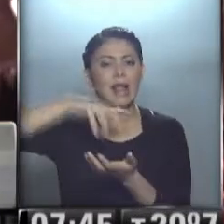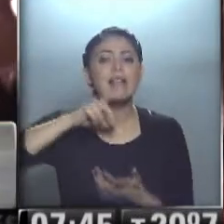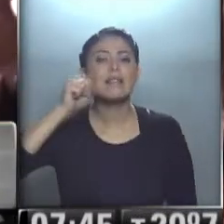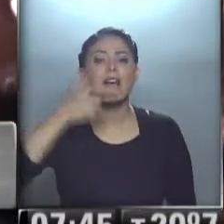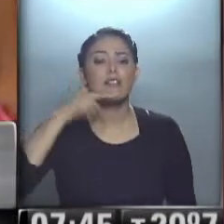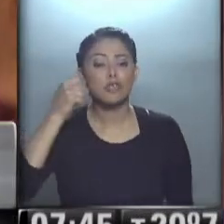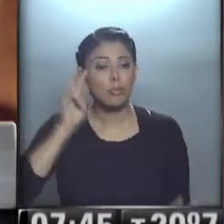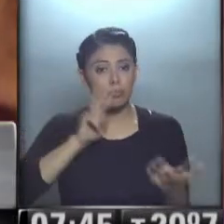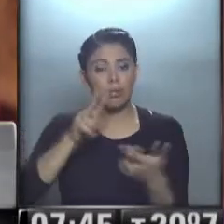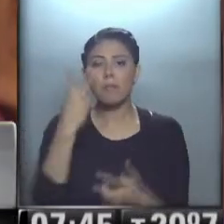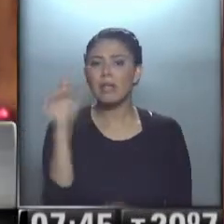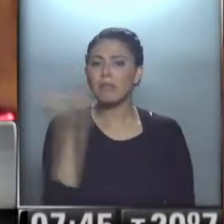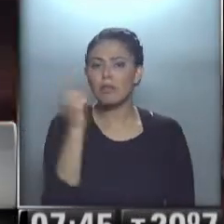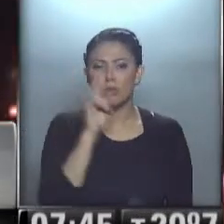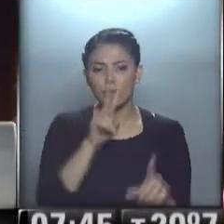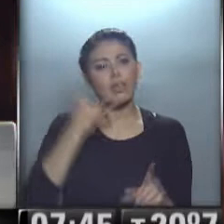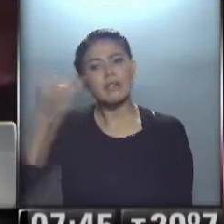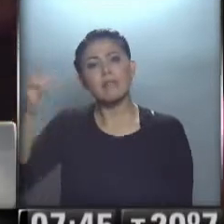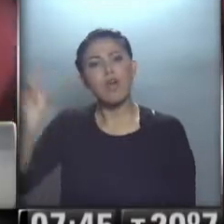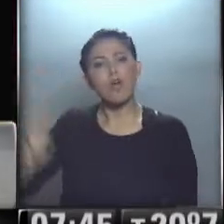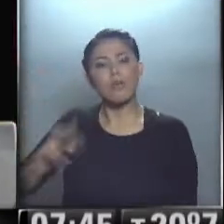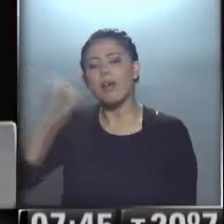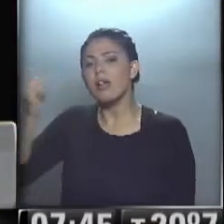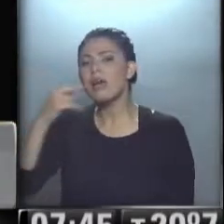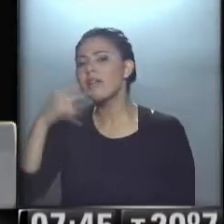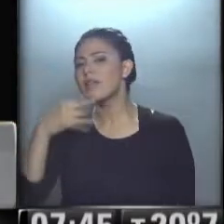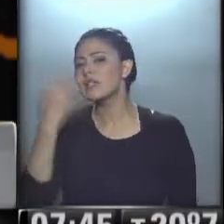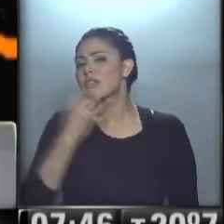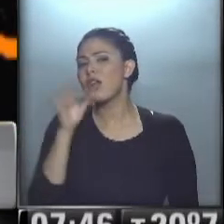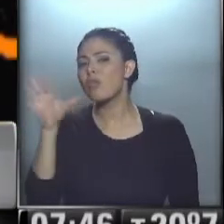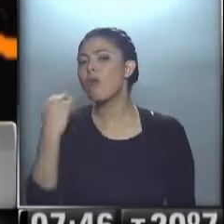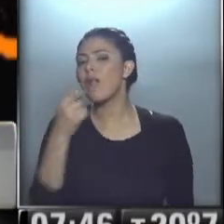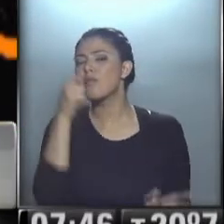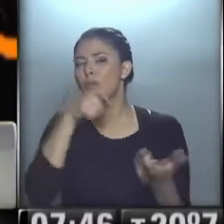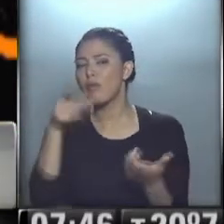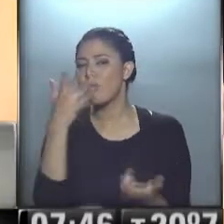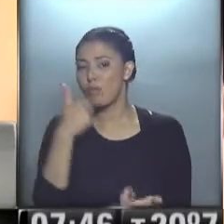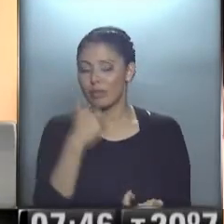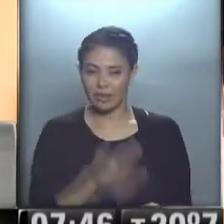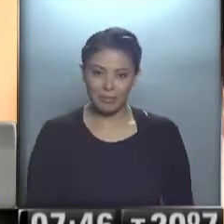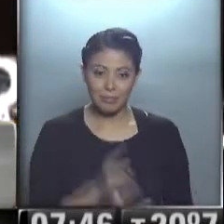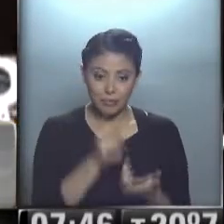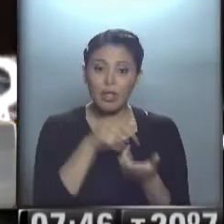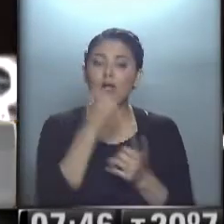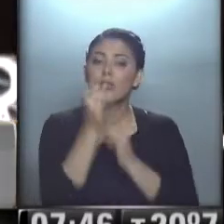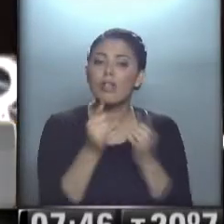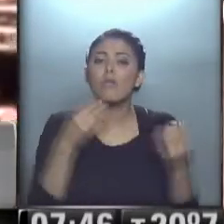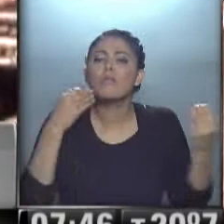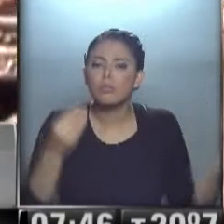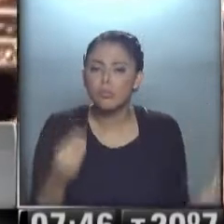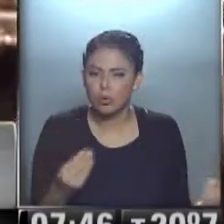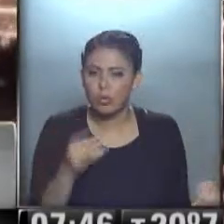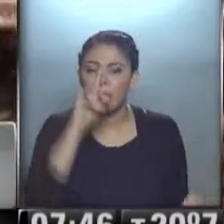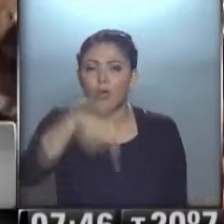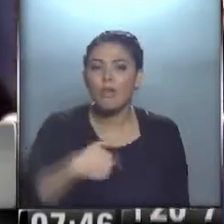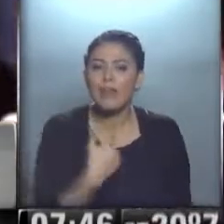que lo estaba viendo, a los 20 minutos lo llamé a Rulo de la Torre por teléfono y le dije, tengo tu documental. Pretende revisar los motivos que generaron el